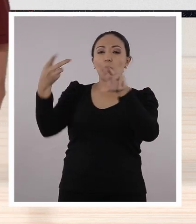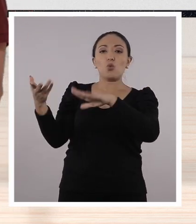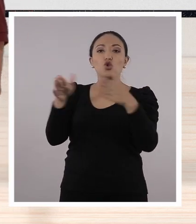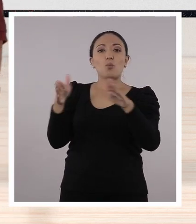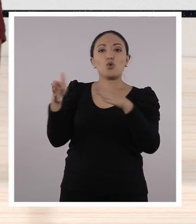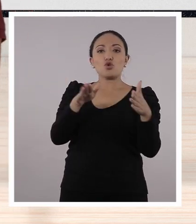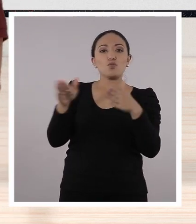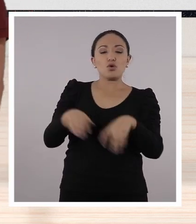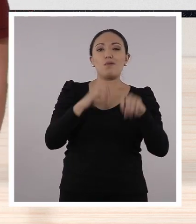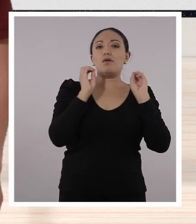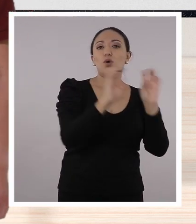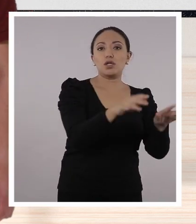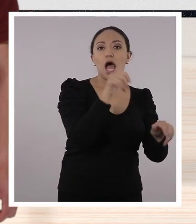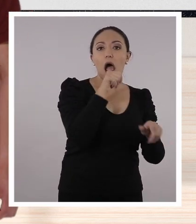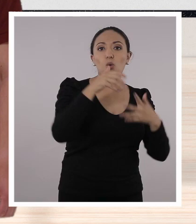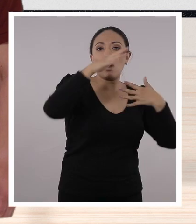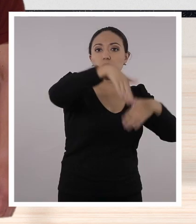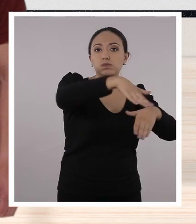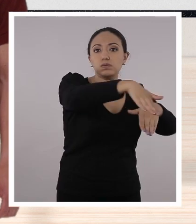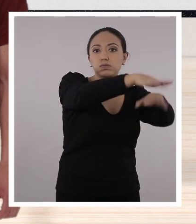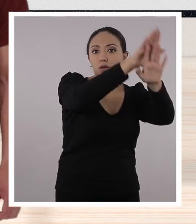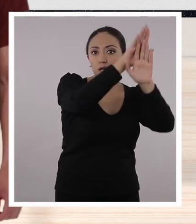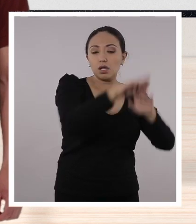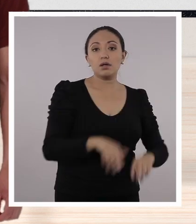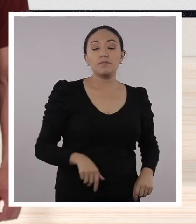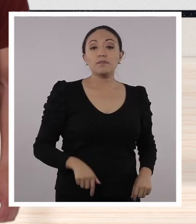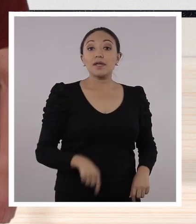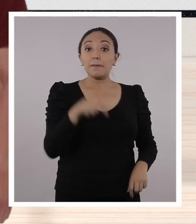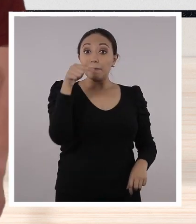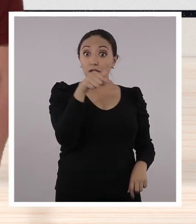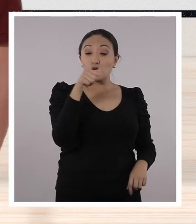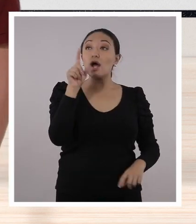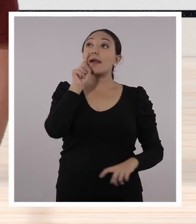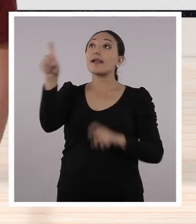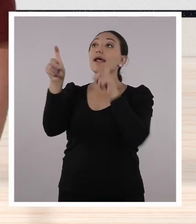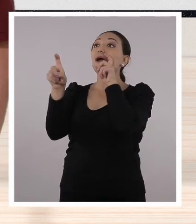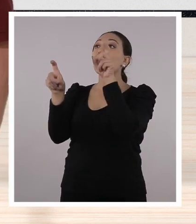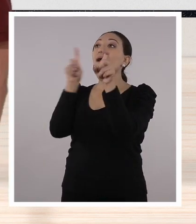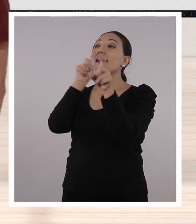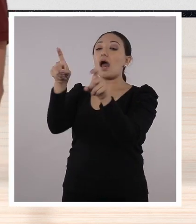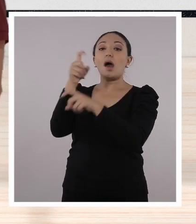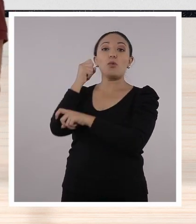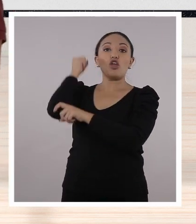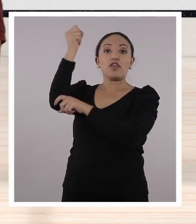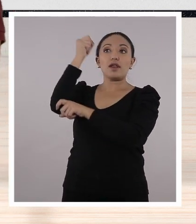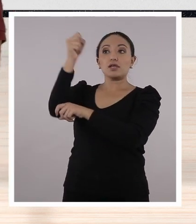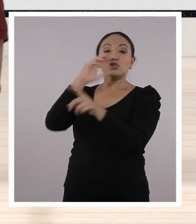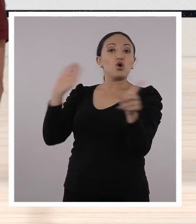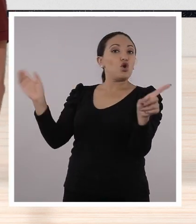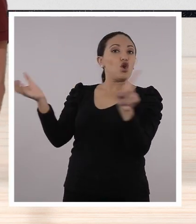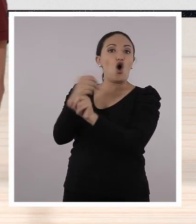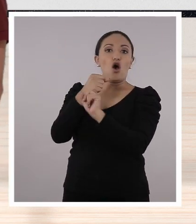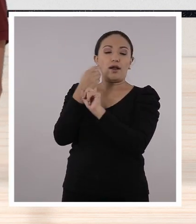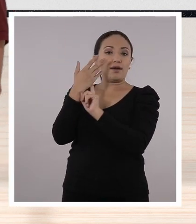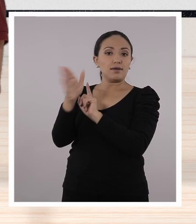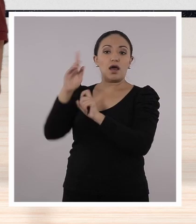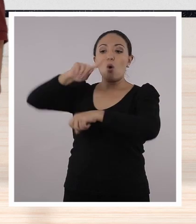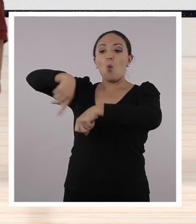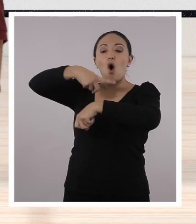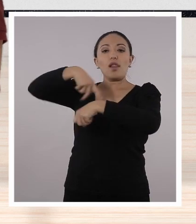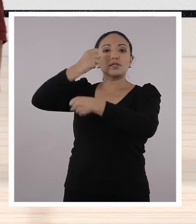encontrón. Pero lo importante de esto es que pudieron reclamar sus derechos, como lograr que